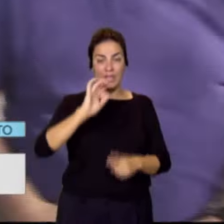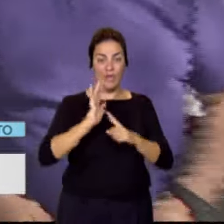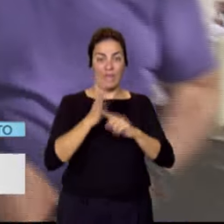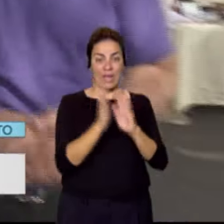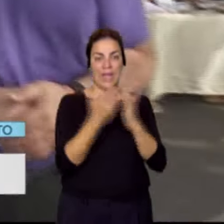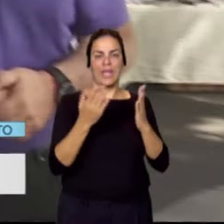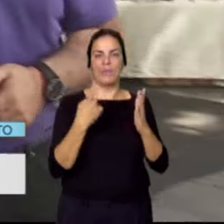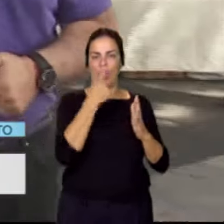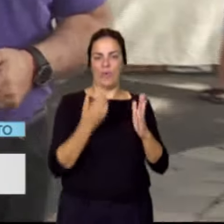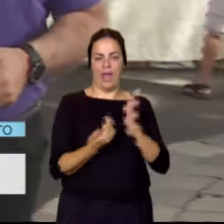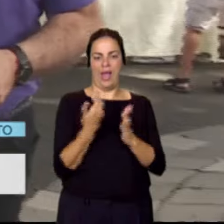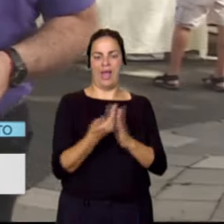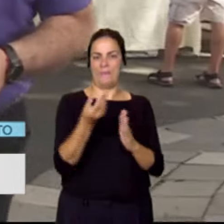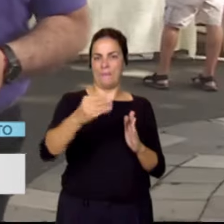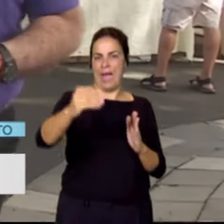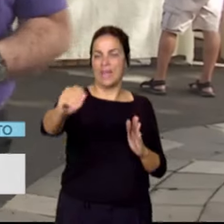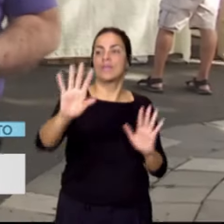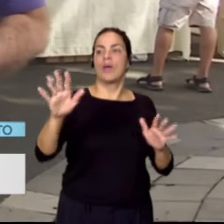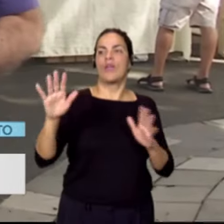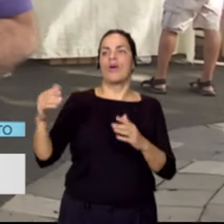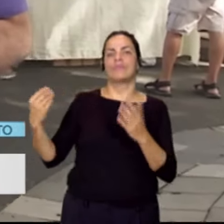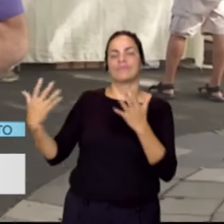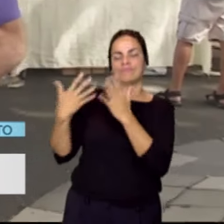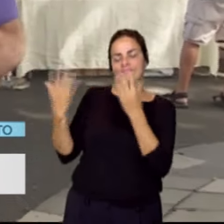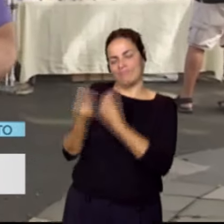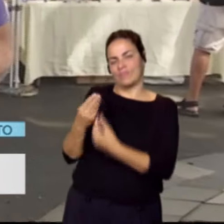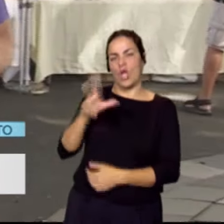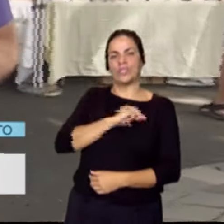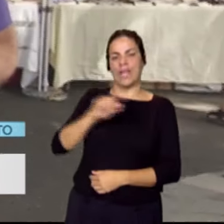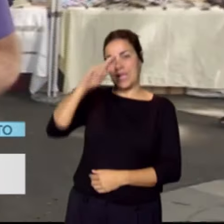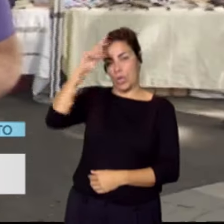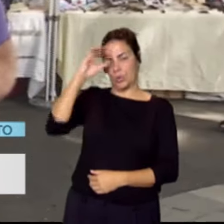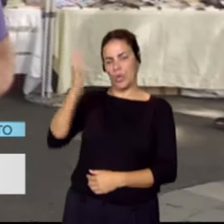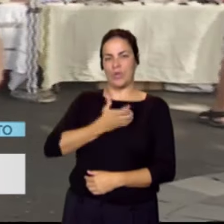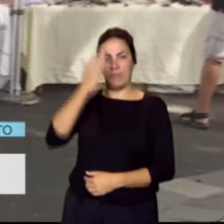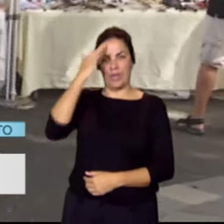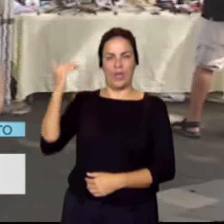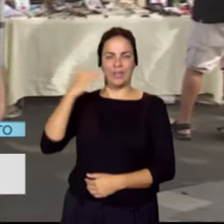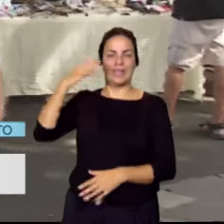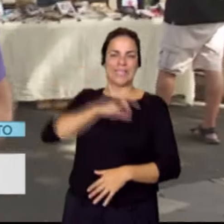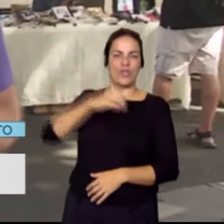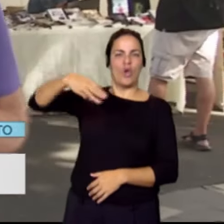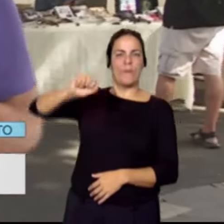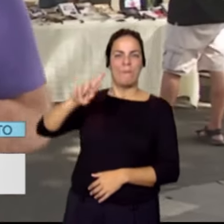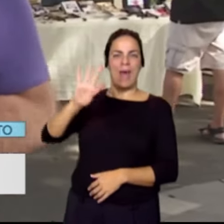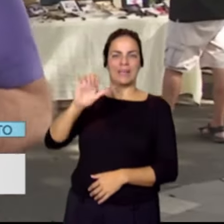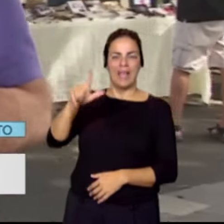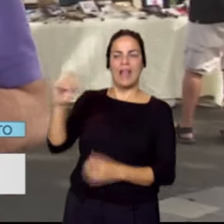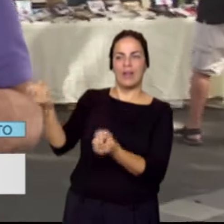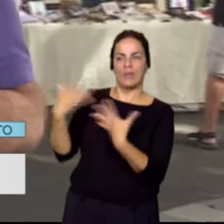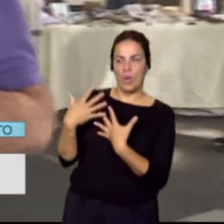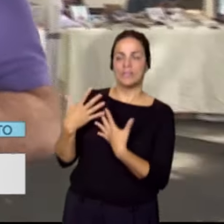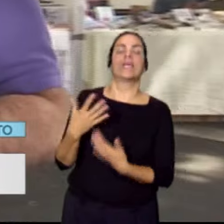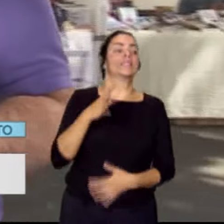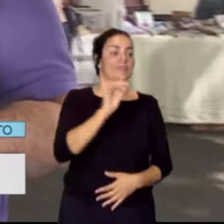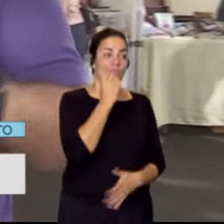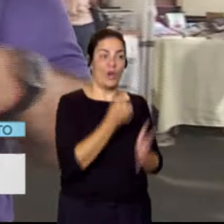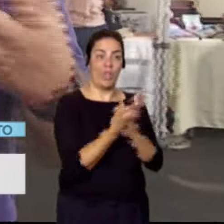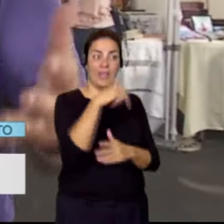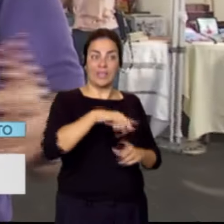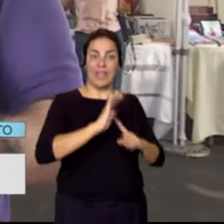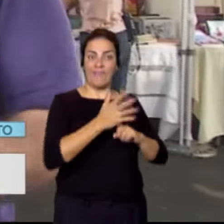más días pero nos lo va a contar esto con nosotros Juan martel conar de cultura del ayuntamiento de telde Buenos días Muy buenos días va a ser la feria más